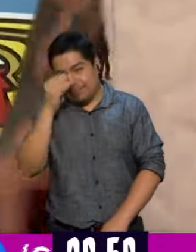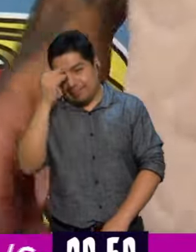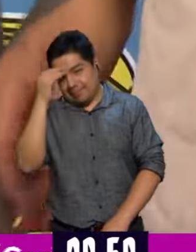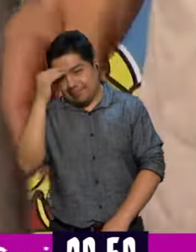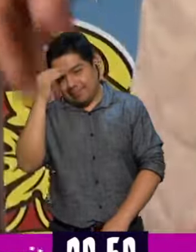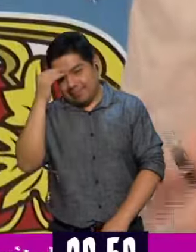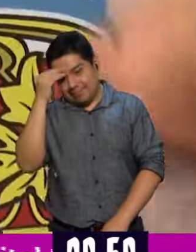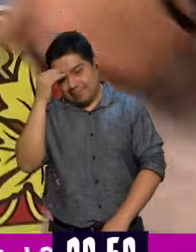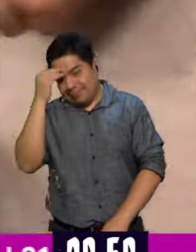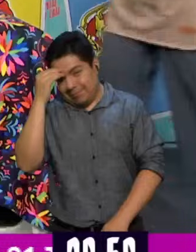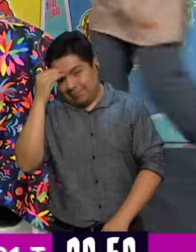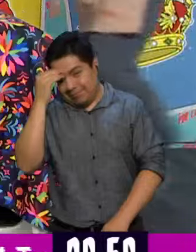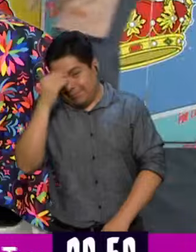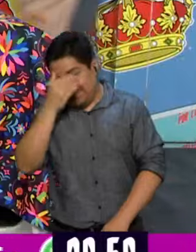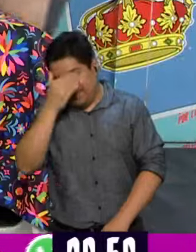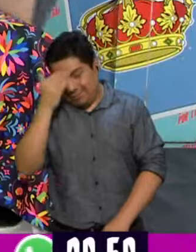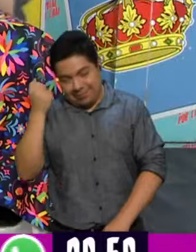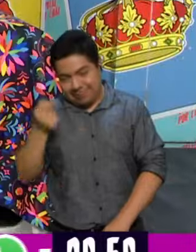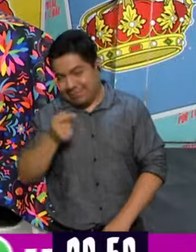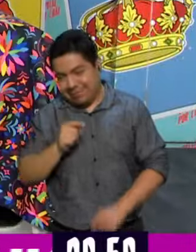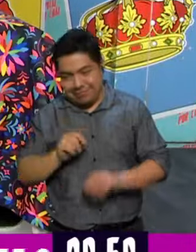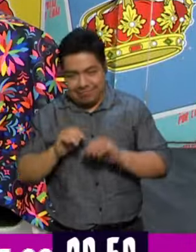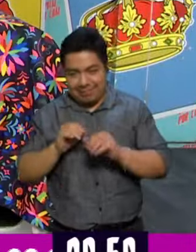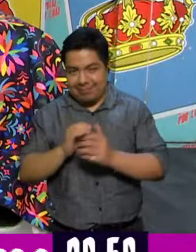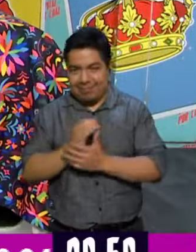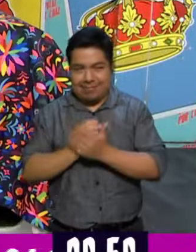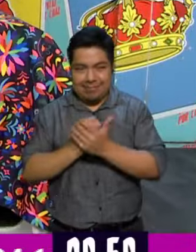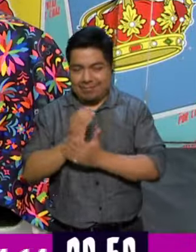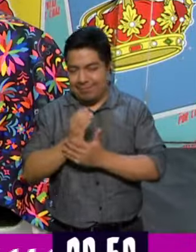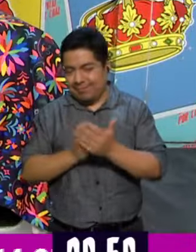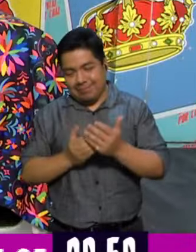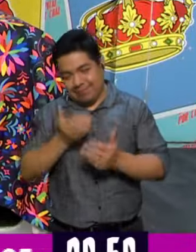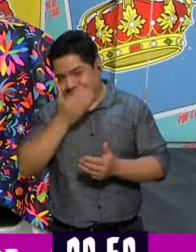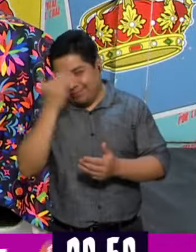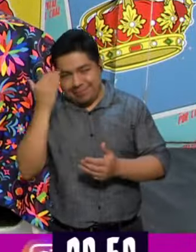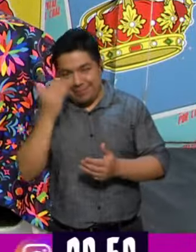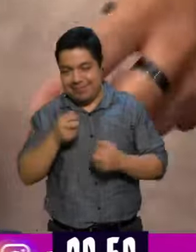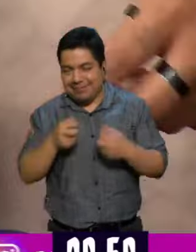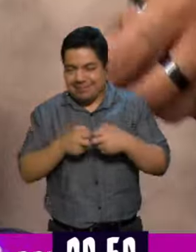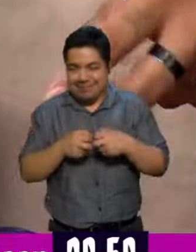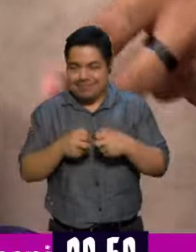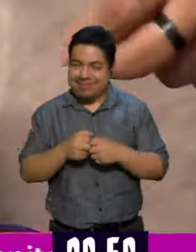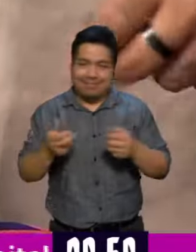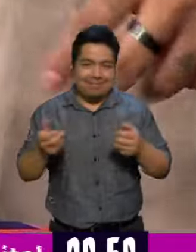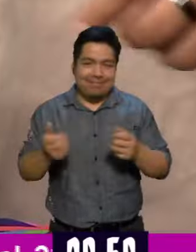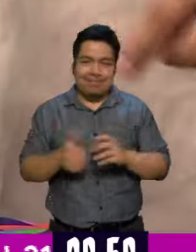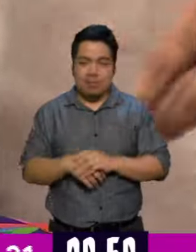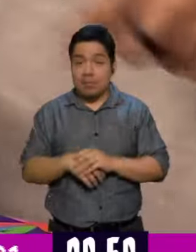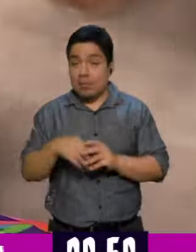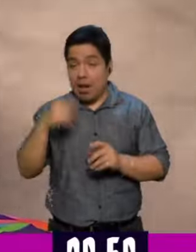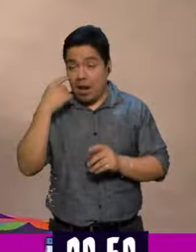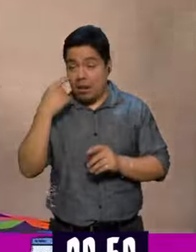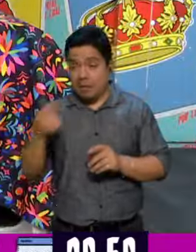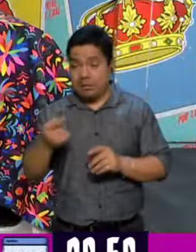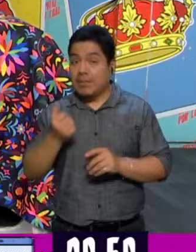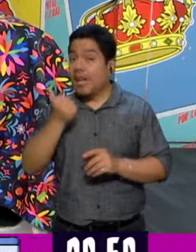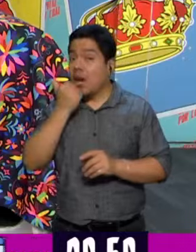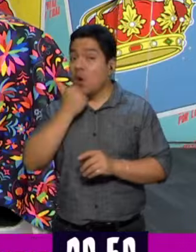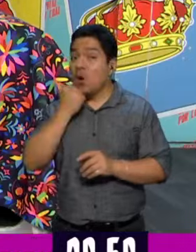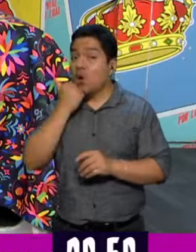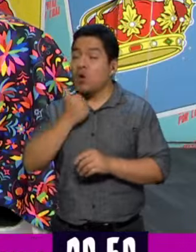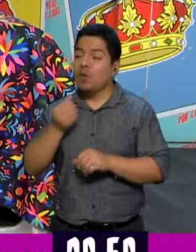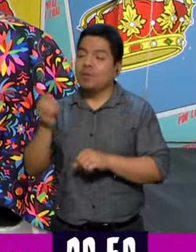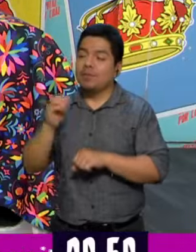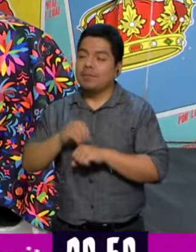va a contratar, ¿eh? No, disculpe. Híjole, no sé qué si nervios con este güey. Bueno, qué nervios. Disolvemos aquí nuestra azúcar. Ya me está